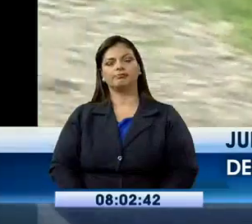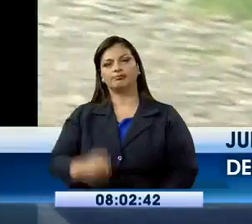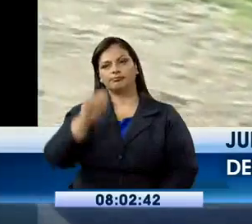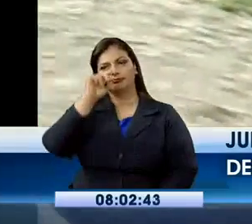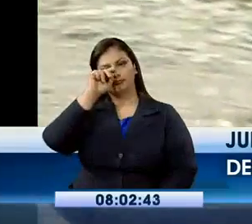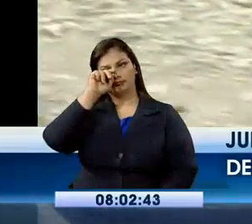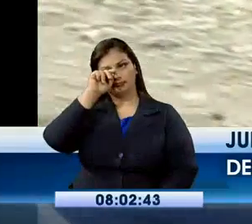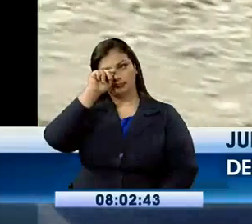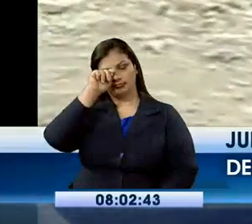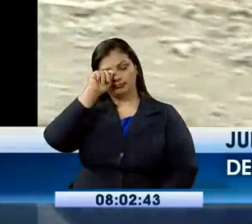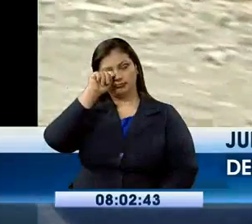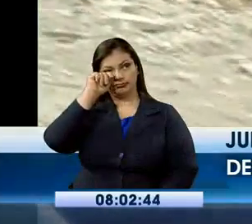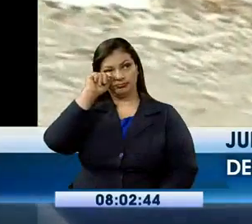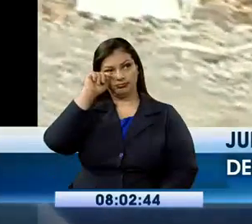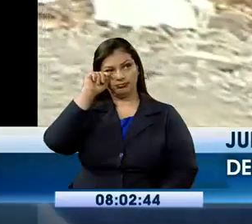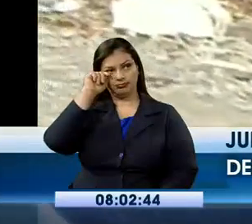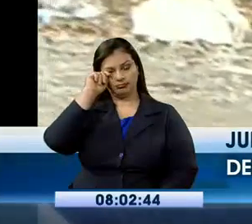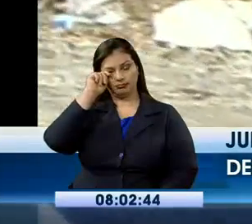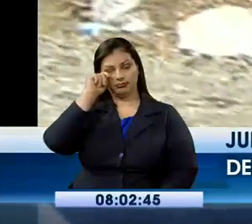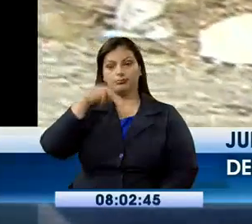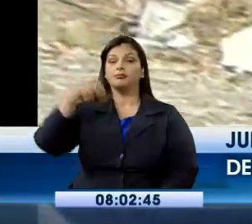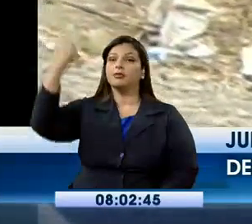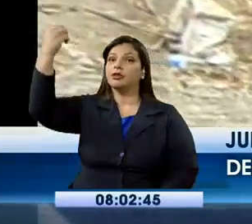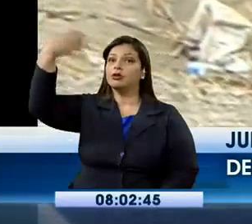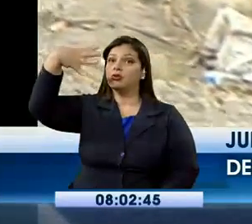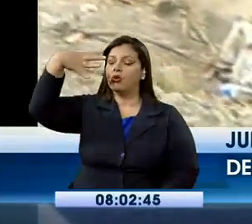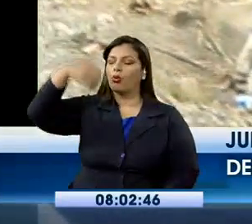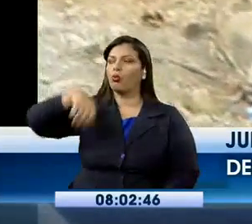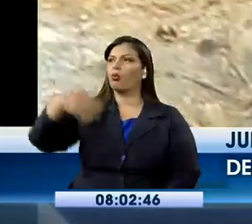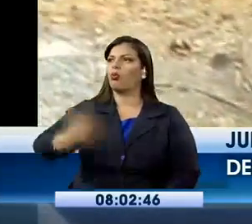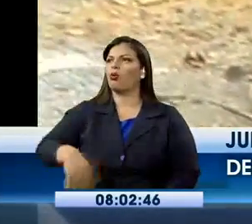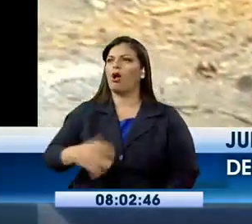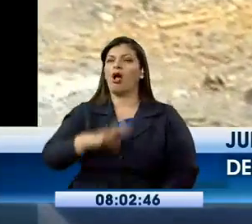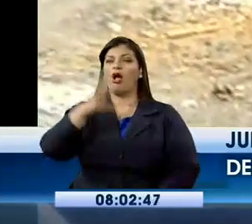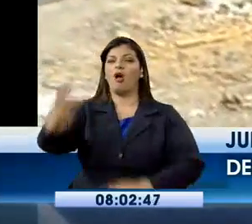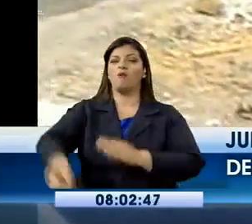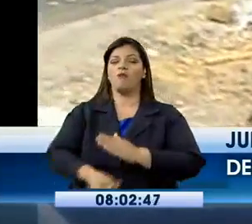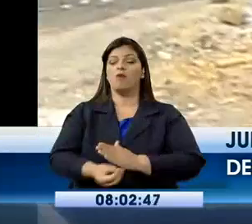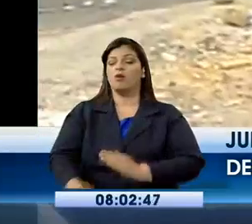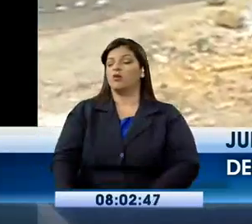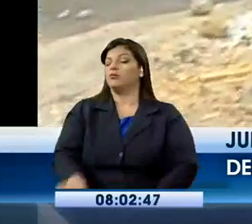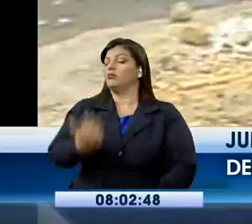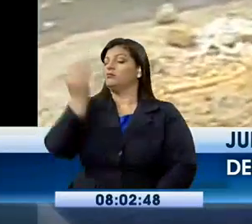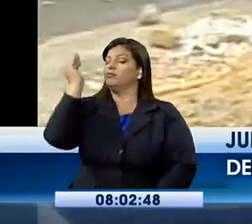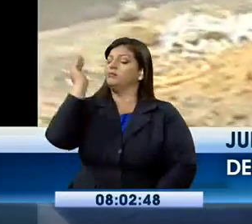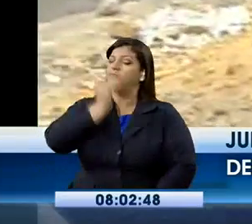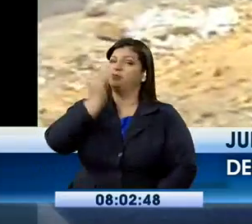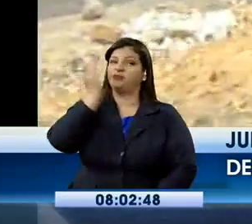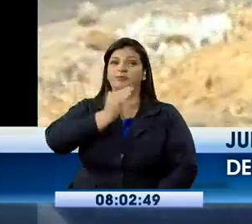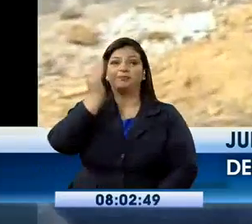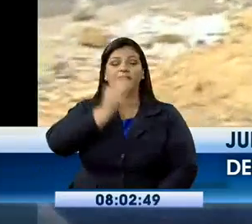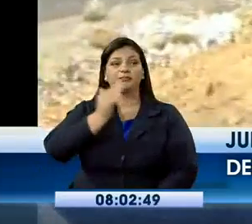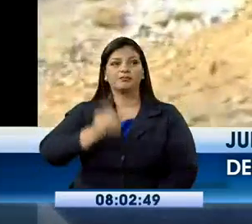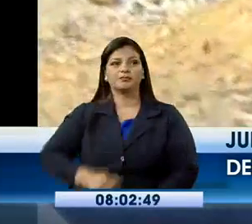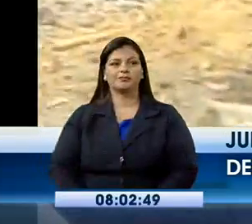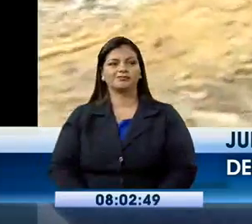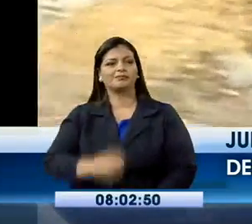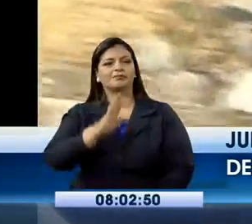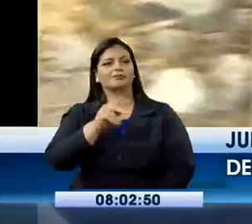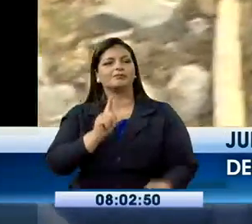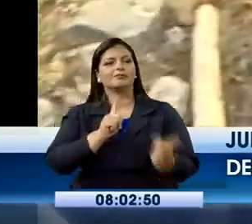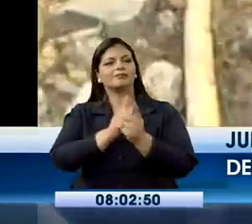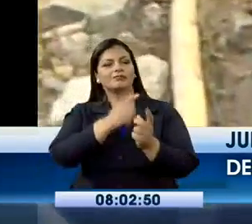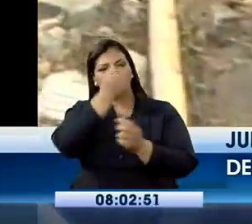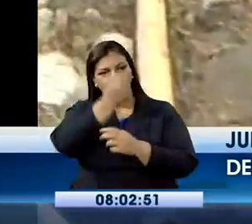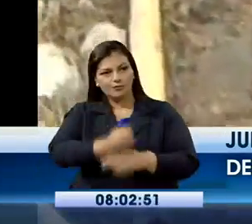cuando haya un sol bastante fuerte, pues no. Vamos con uno de los habitantes del sector, con don Lino. Buenos días. ¿Cómo está, don Lino? Un